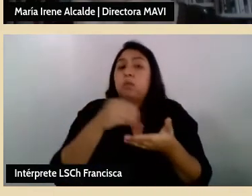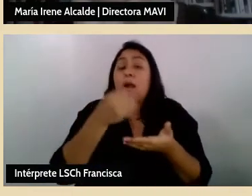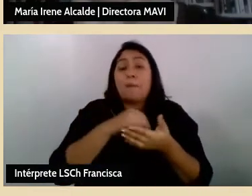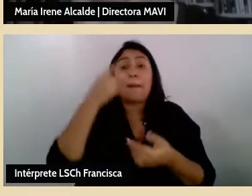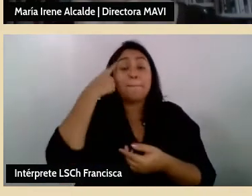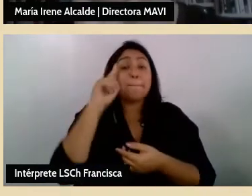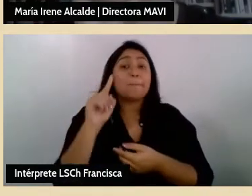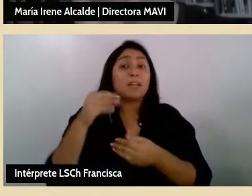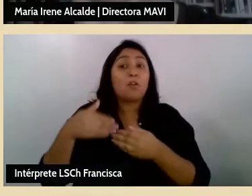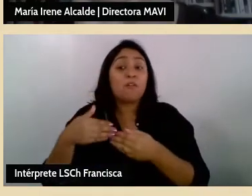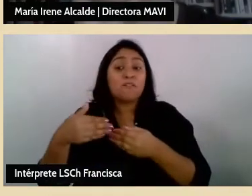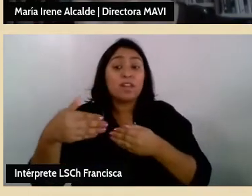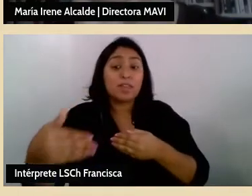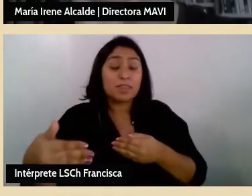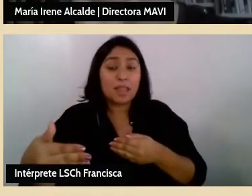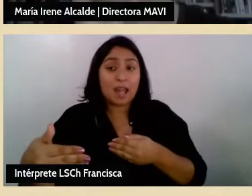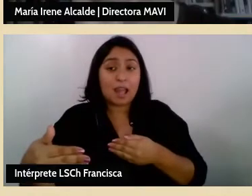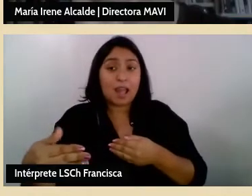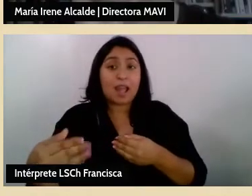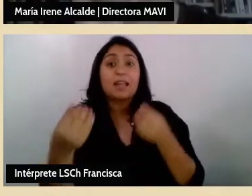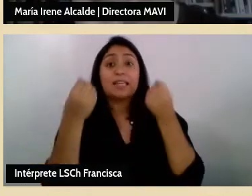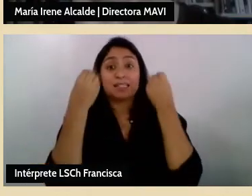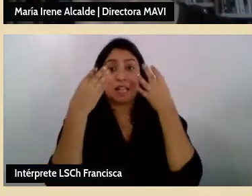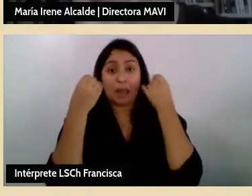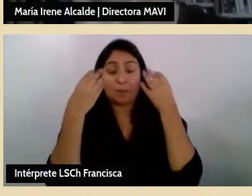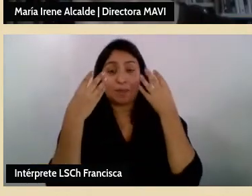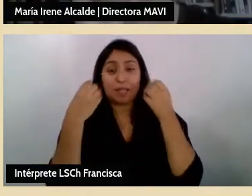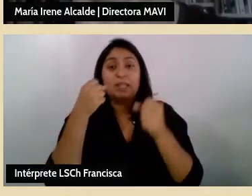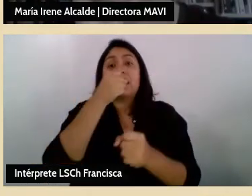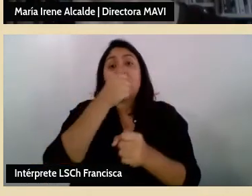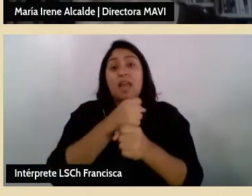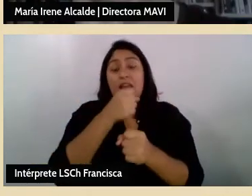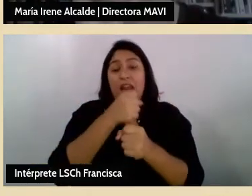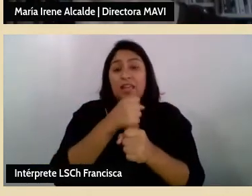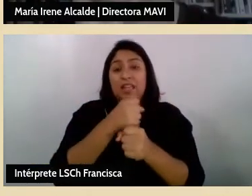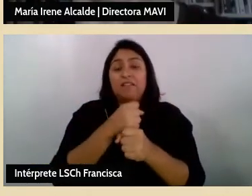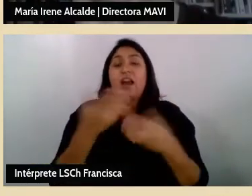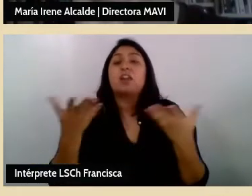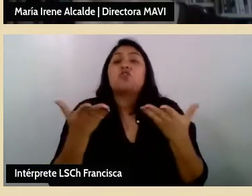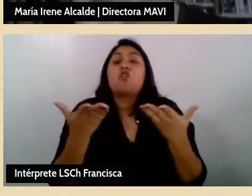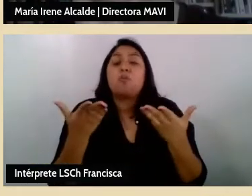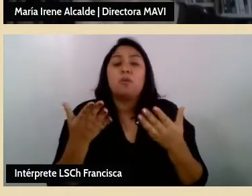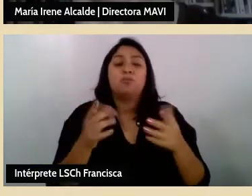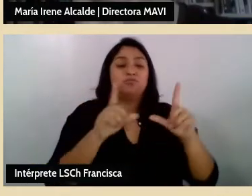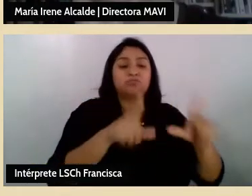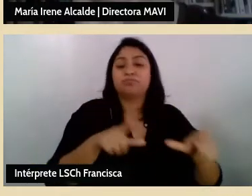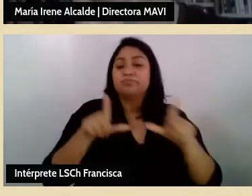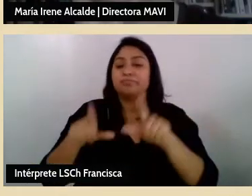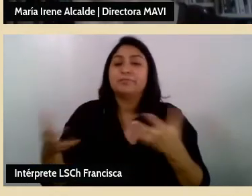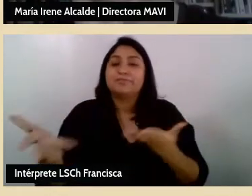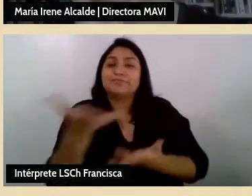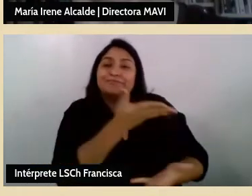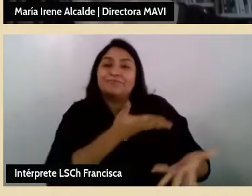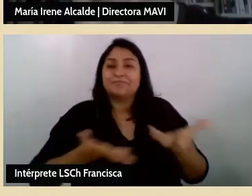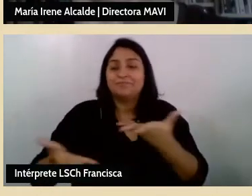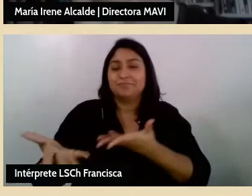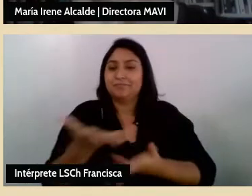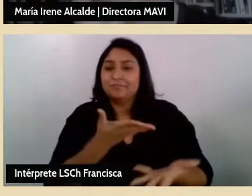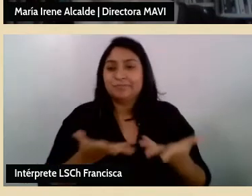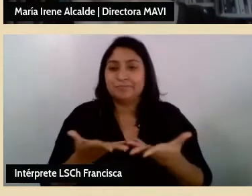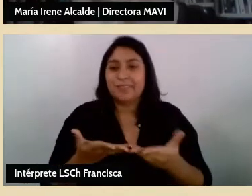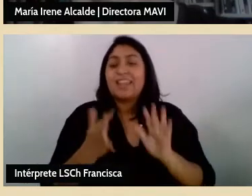de que uno aprende a trabajar desde la interdisciplinaridad. Y eso es una característica de